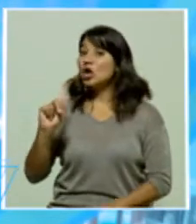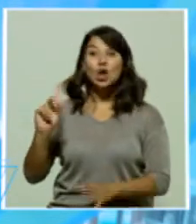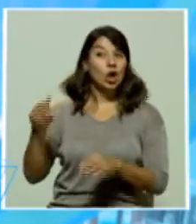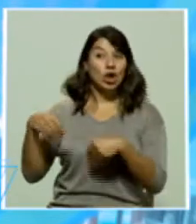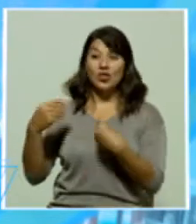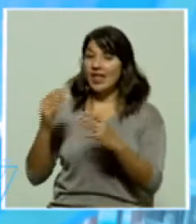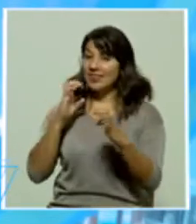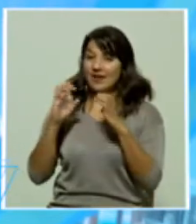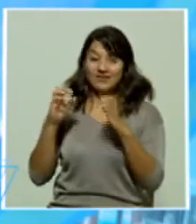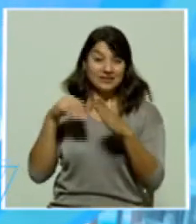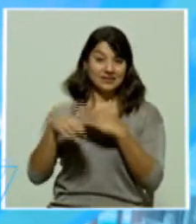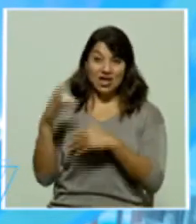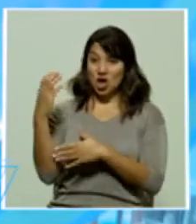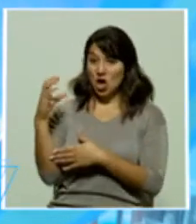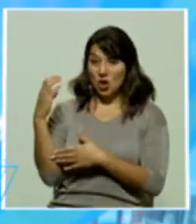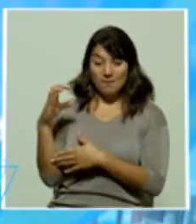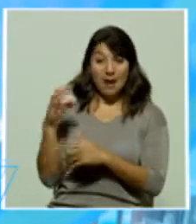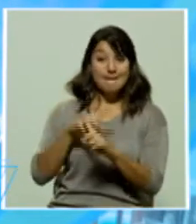ser extranjeros,